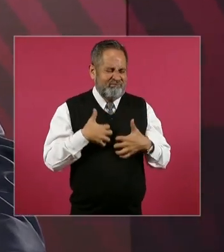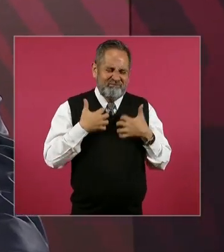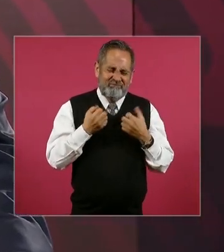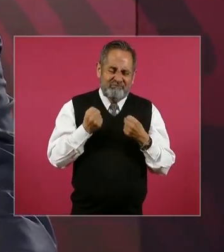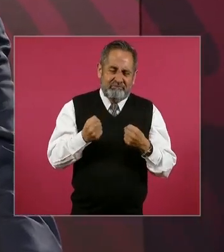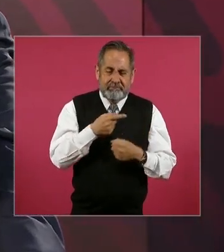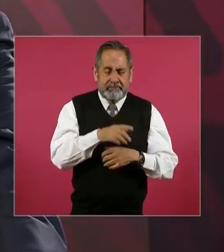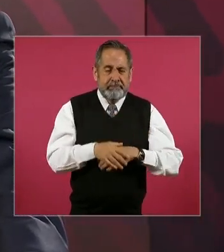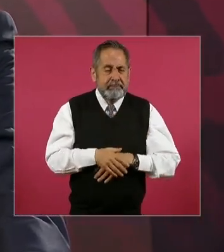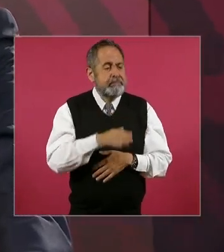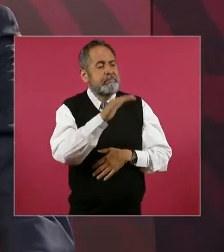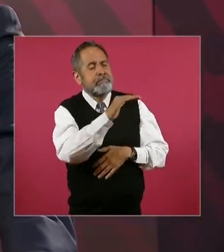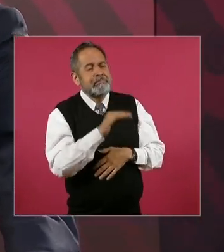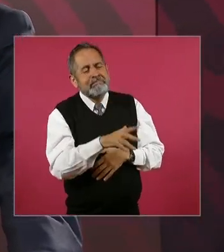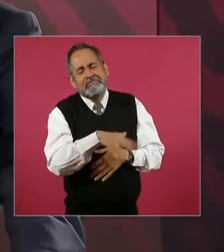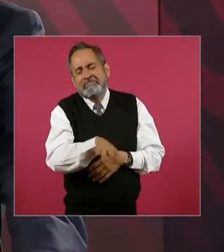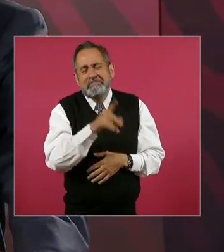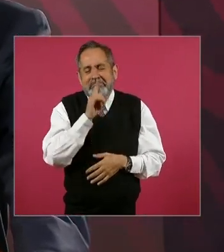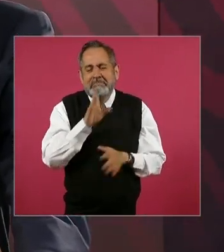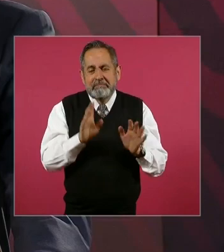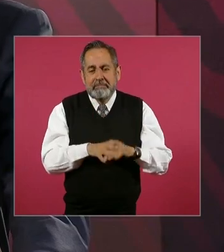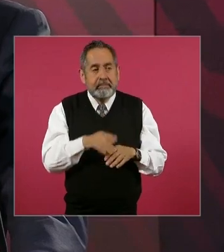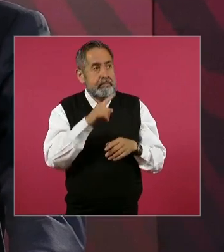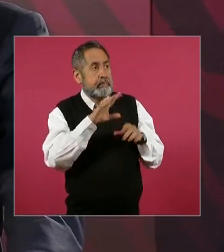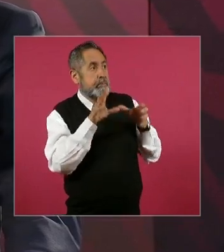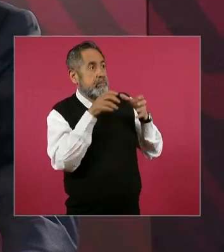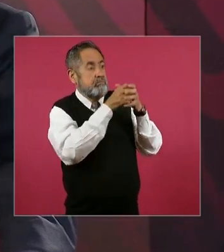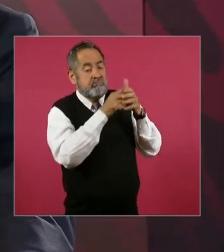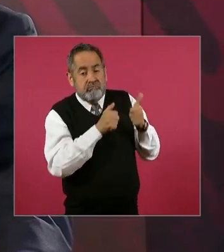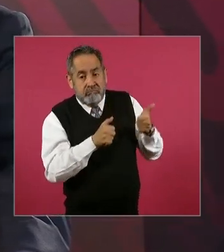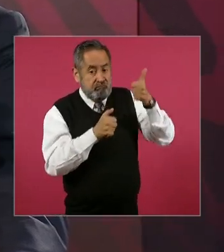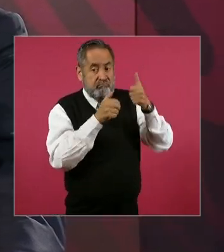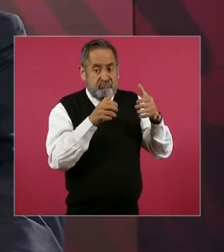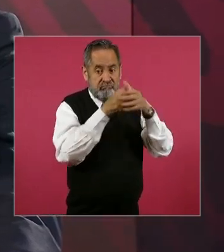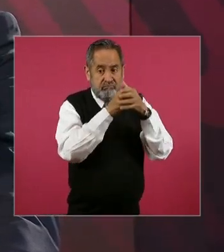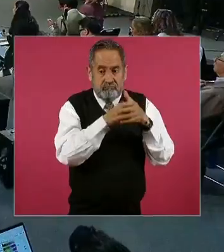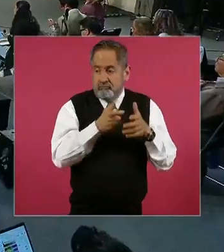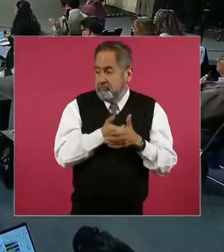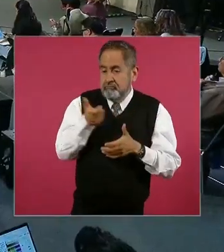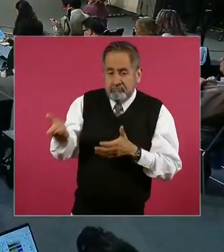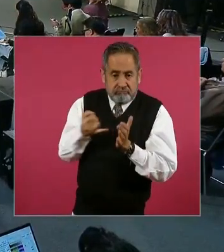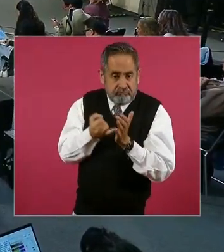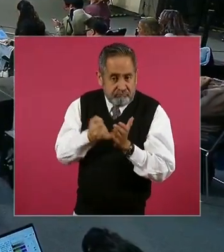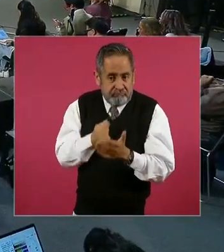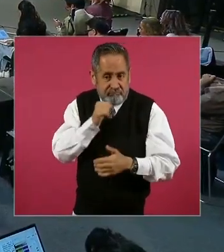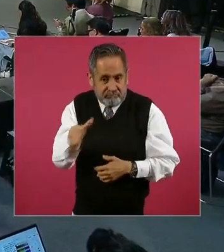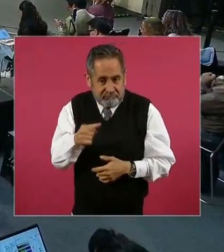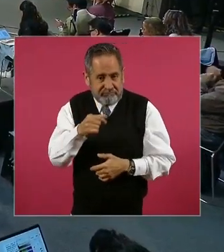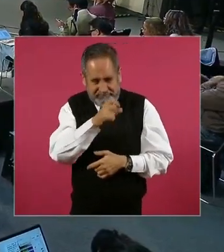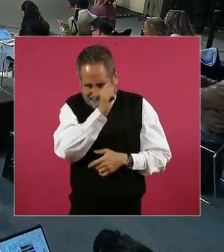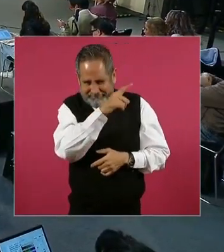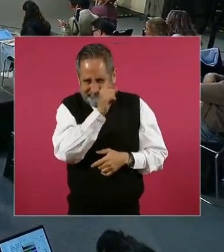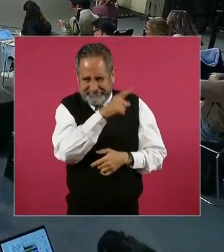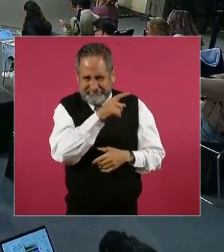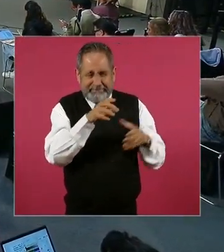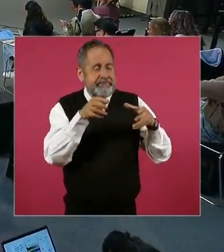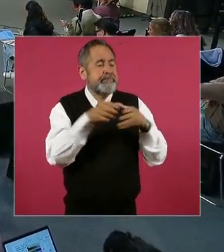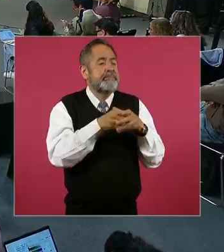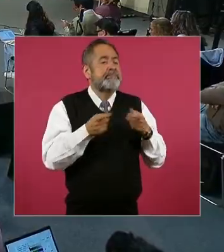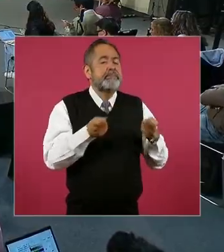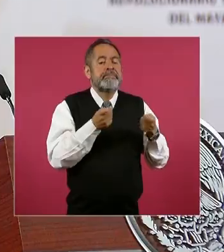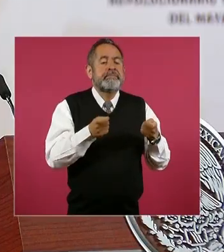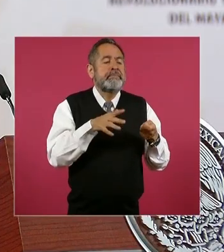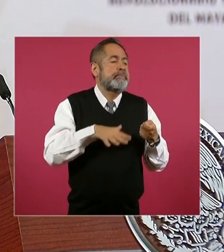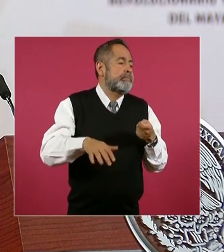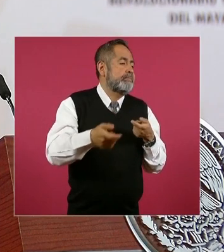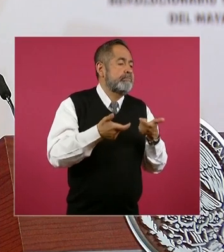a los que no pagan impuestos a los que